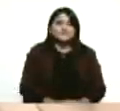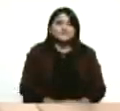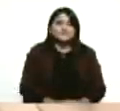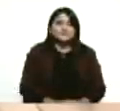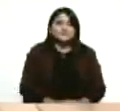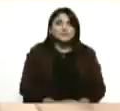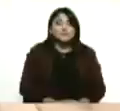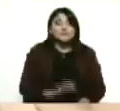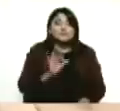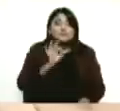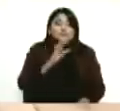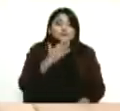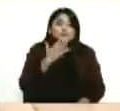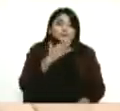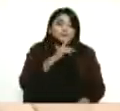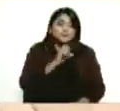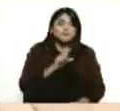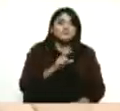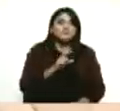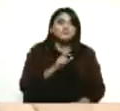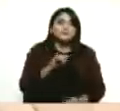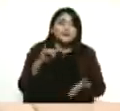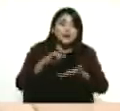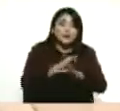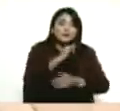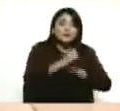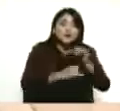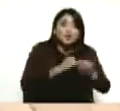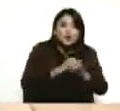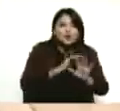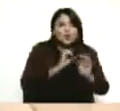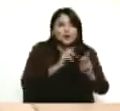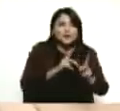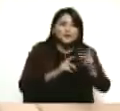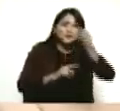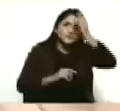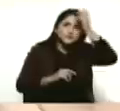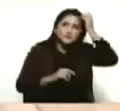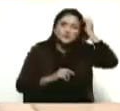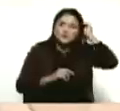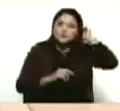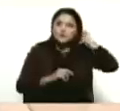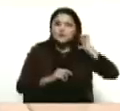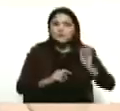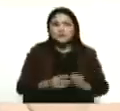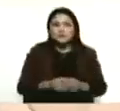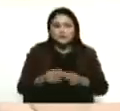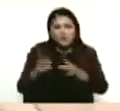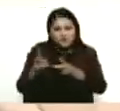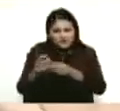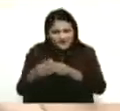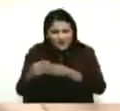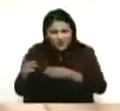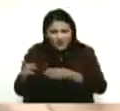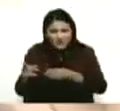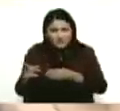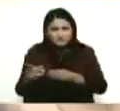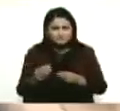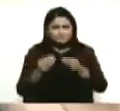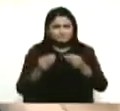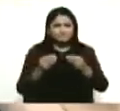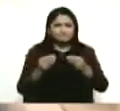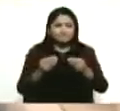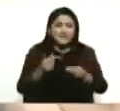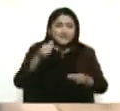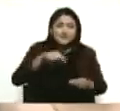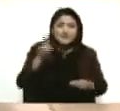Aeropuerto Internacional Simón Bolívar de Maiquetía, pero había sitios donde la gente venía, no, ese impuesto lo vas a pagar en dólares. ¿Y a cuenta de qué? Si la moneda de circulación